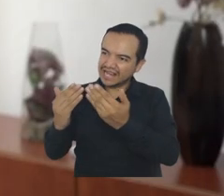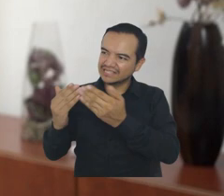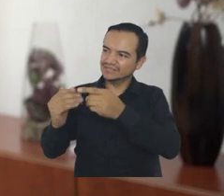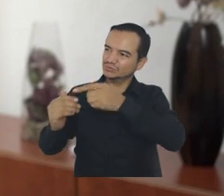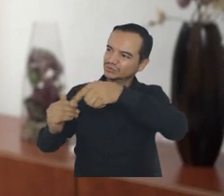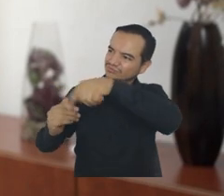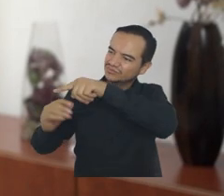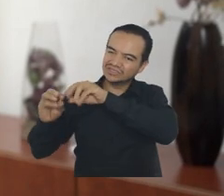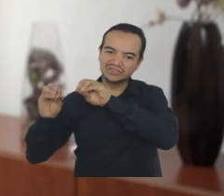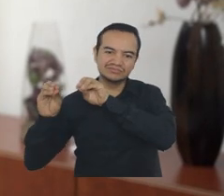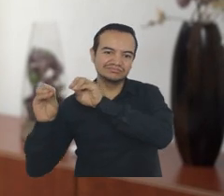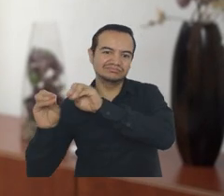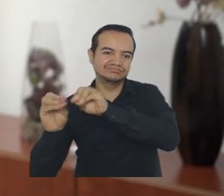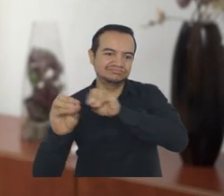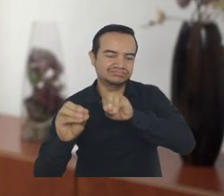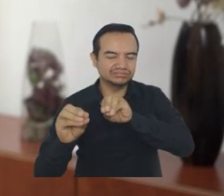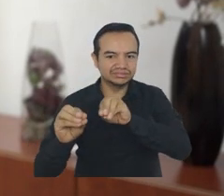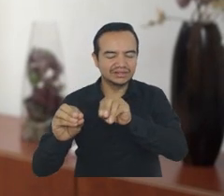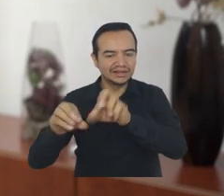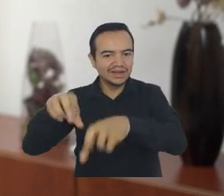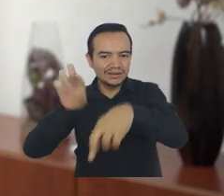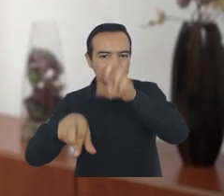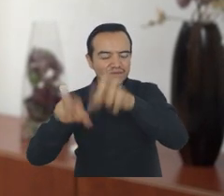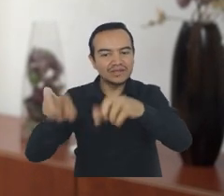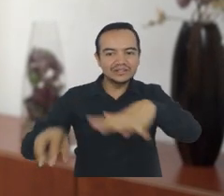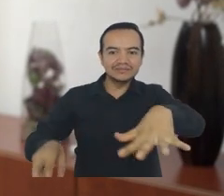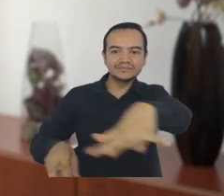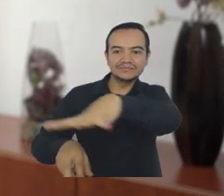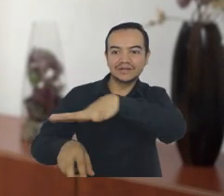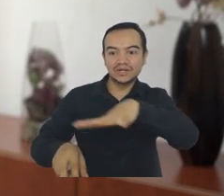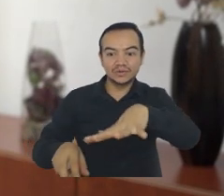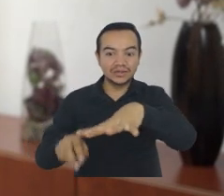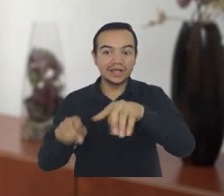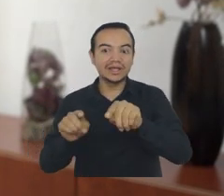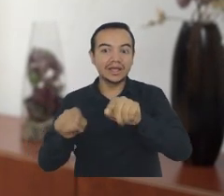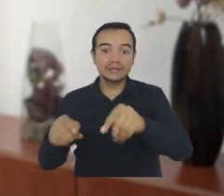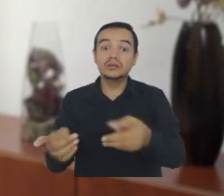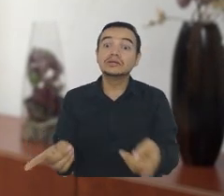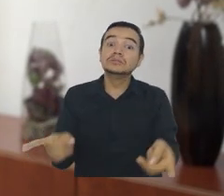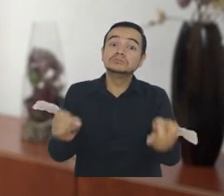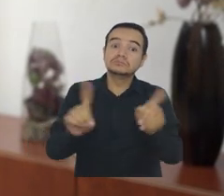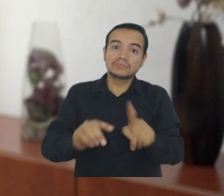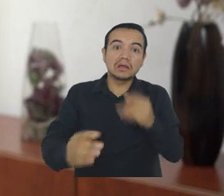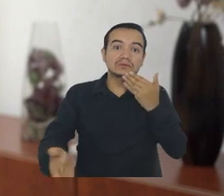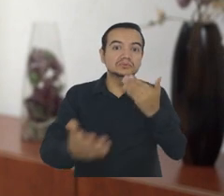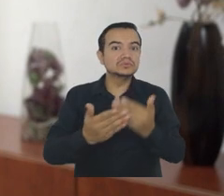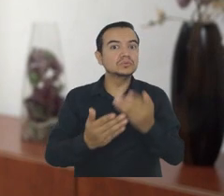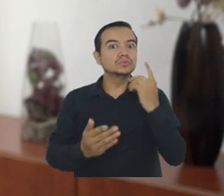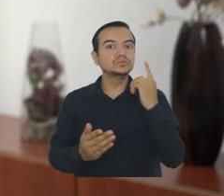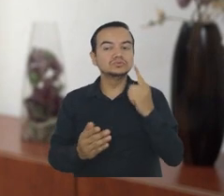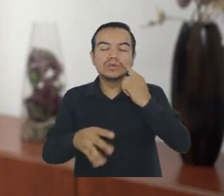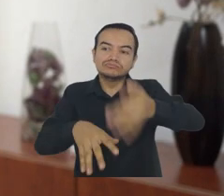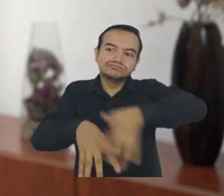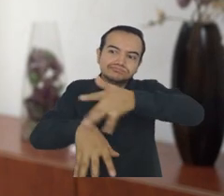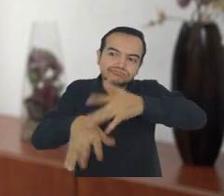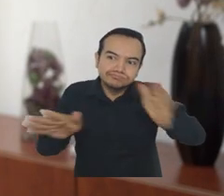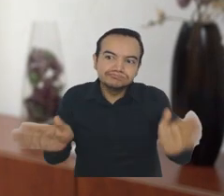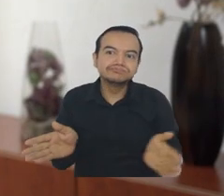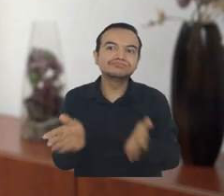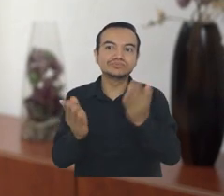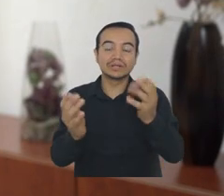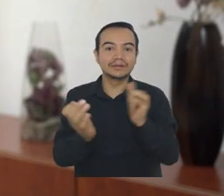Gracias por educar, por hacer profesionales a muchas personas en nuestro país y